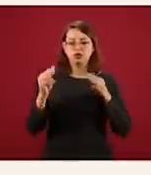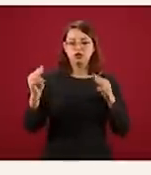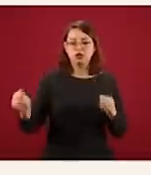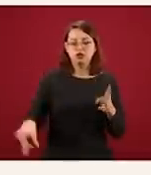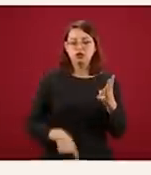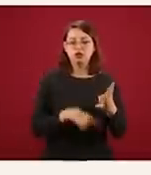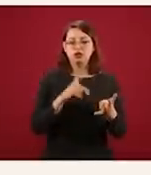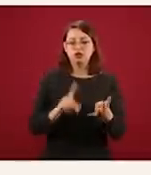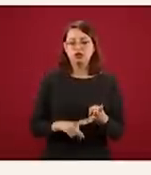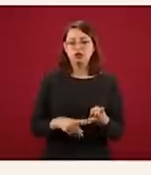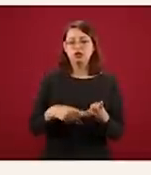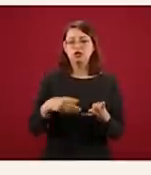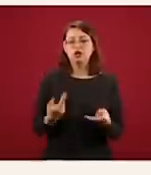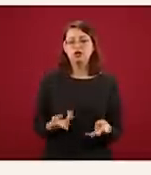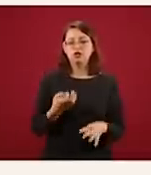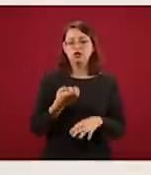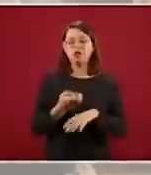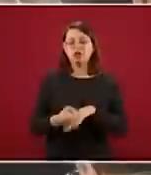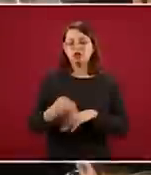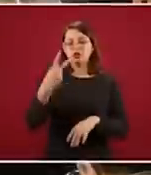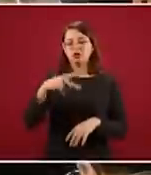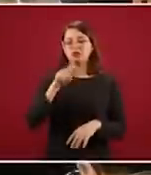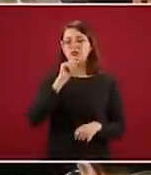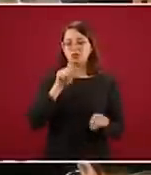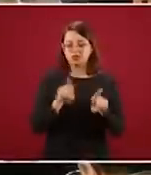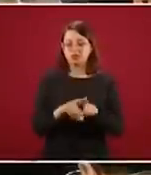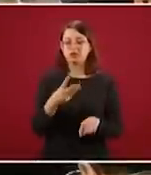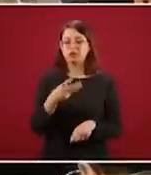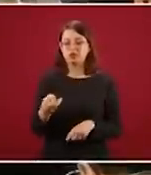México, 311 kilómetros.